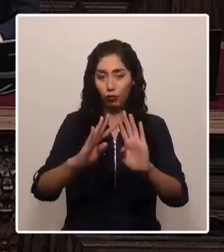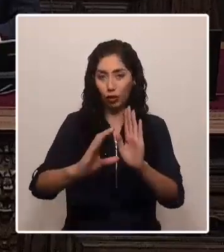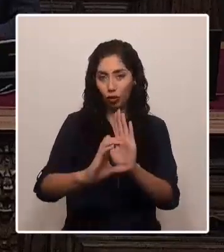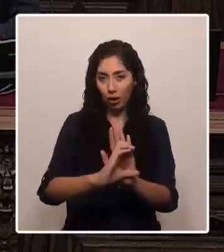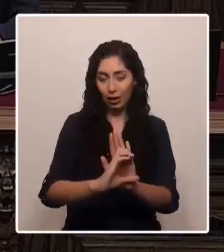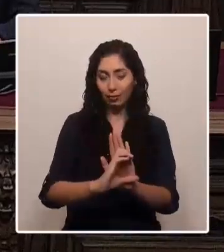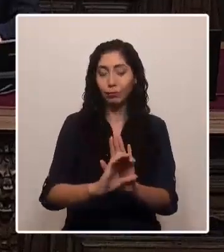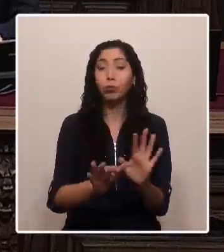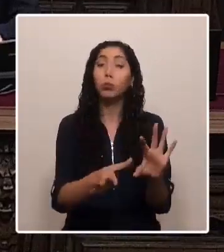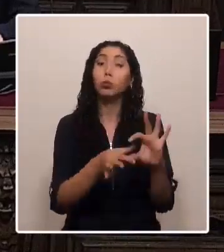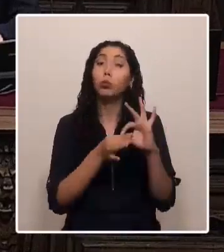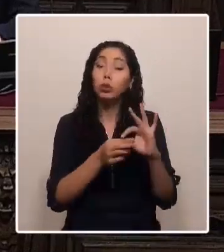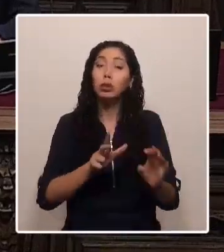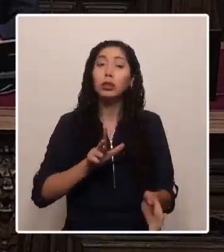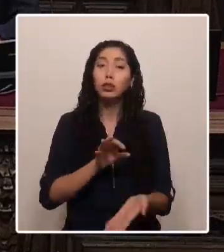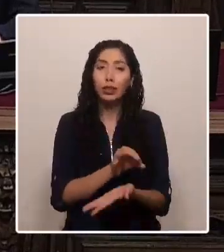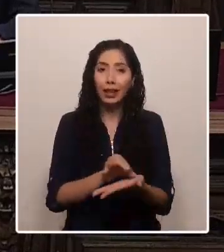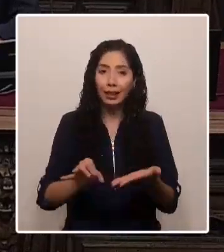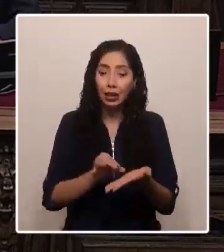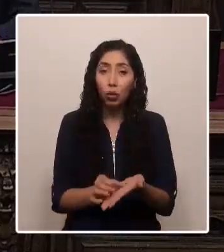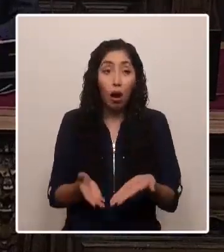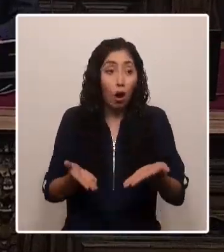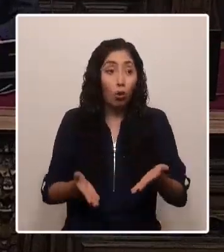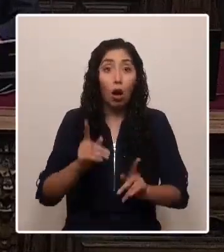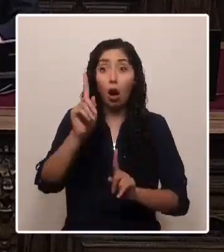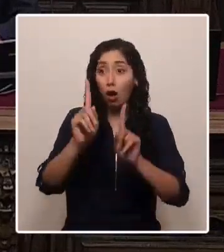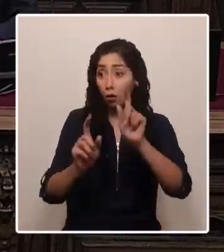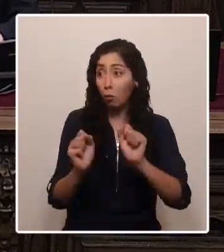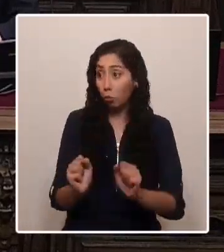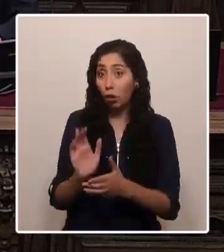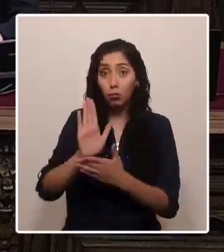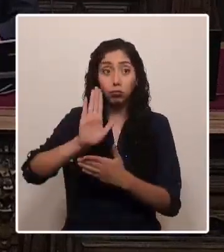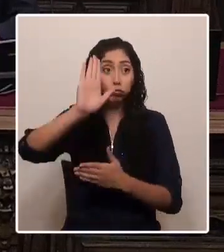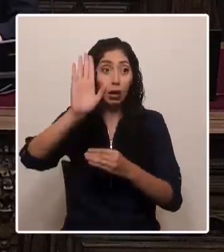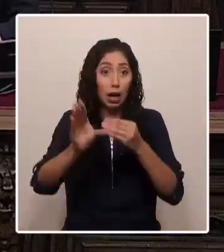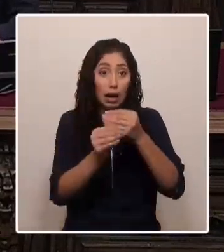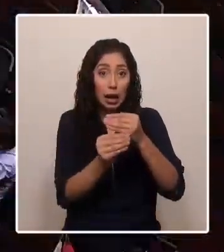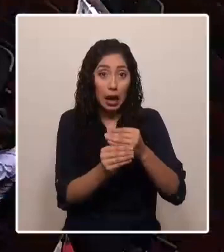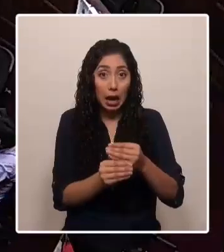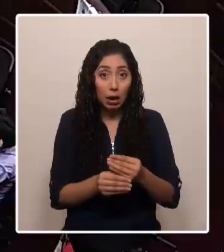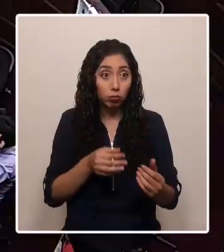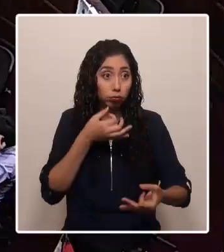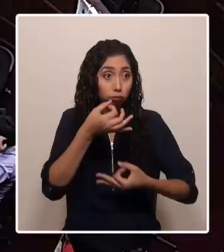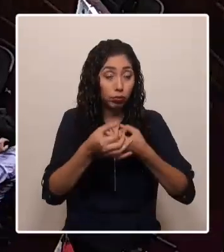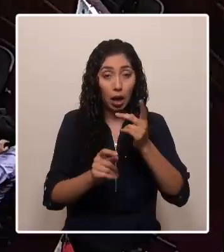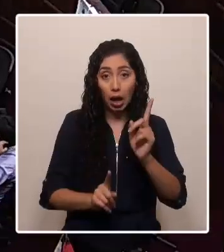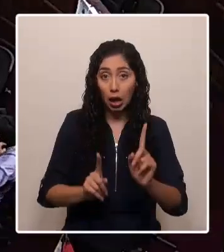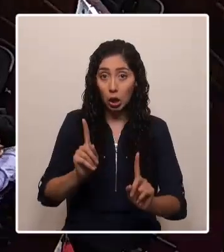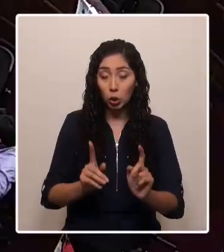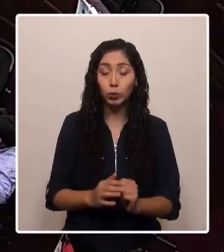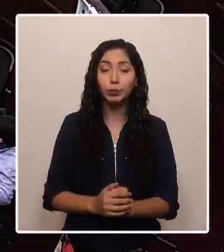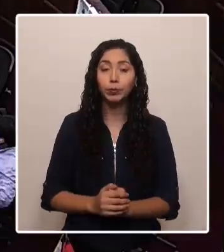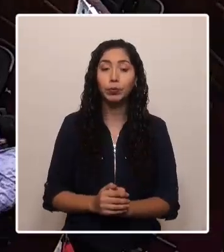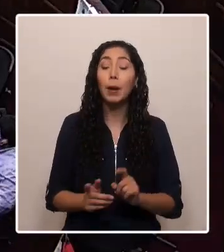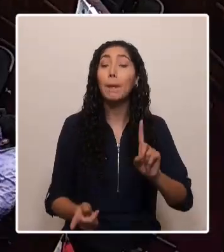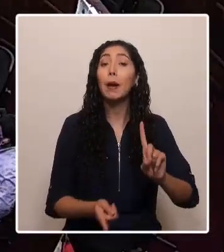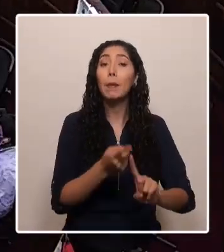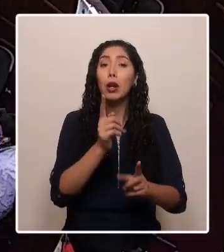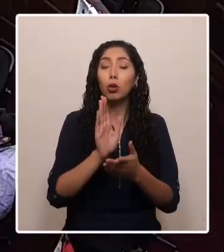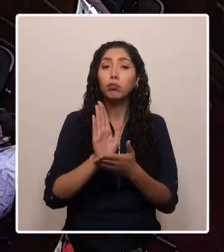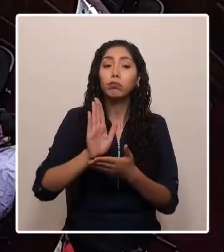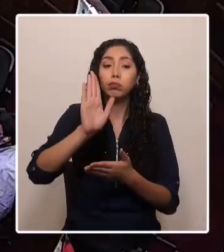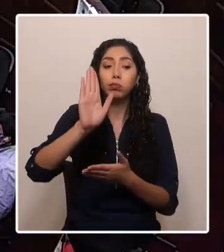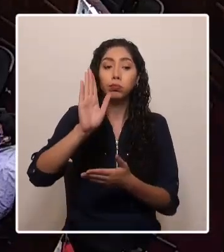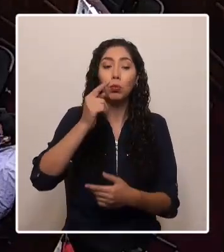señor secretario. Ofrecemos palabra para formular observaciones sobre la cuenta. Está inscrito en primer término el convencional